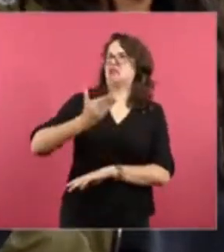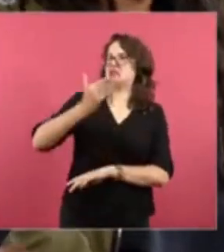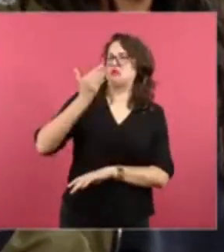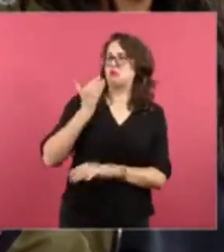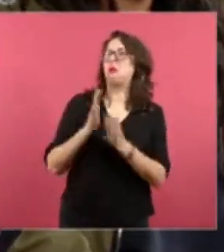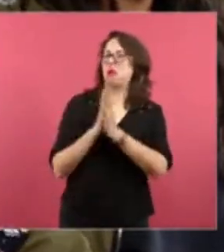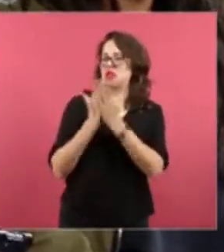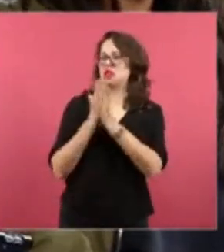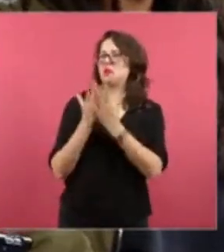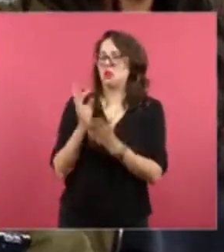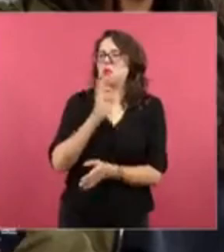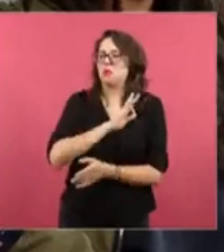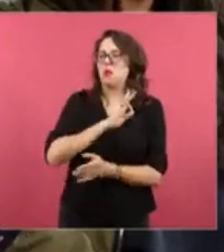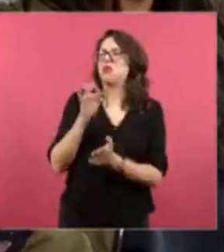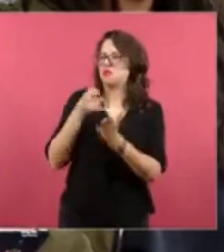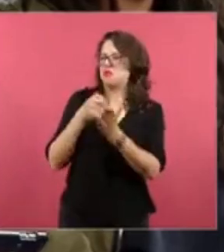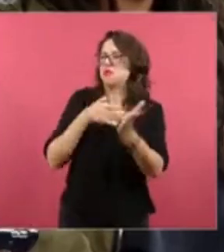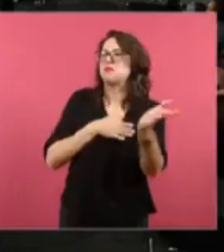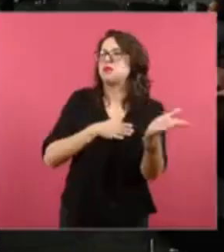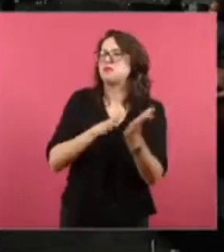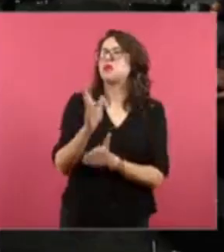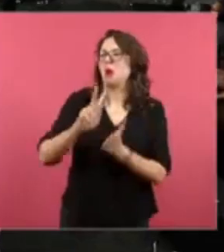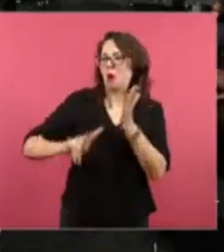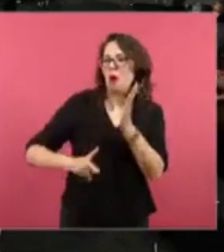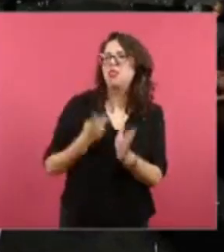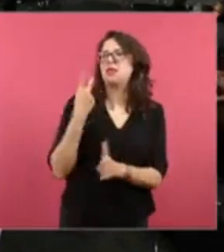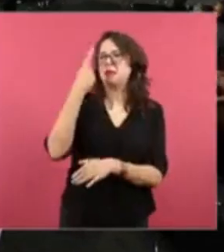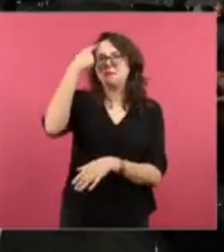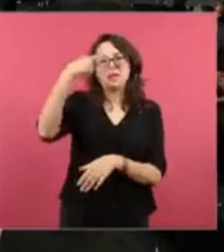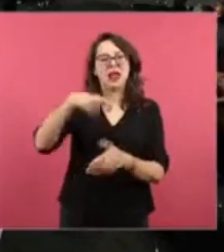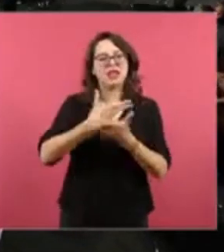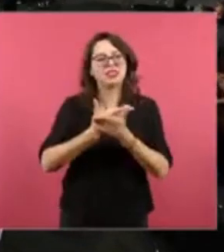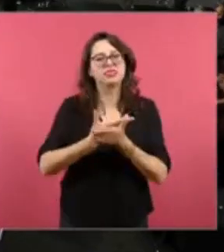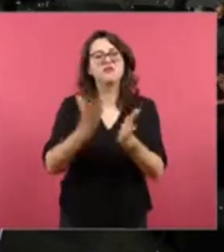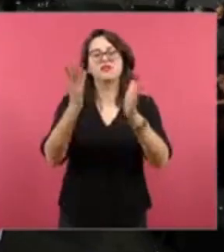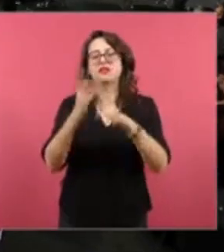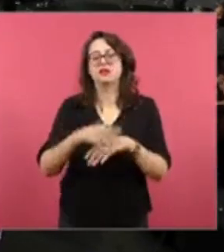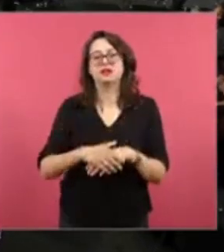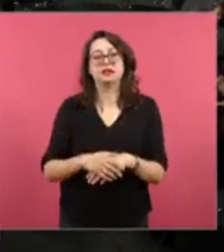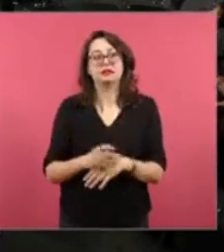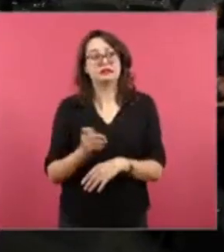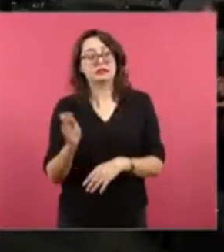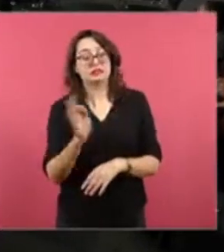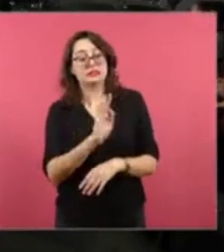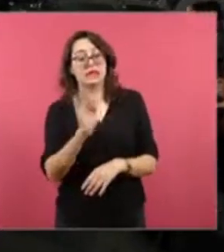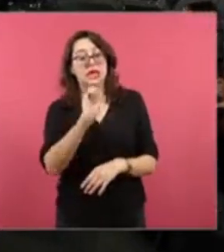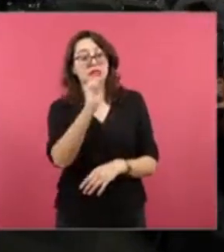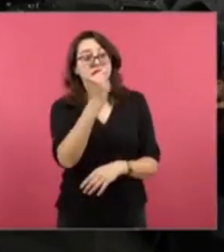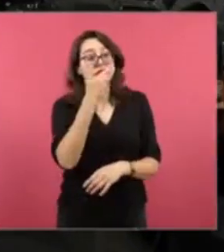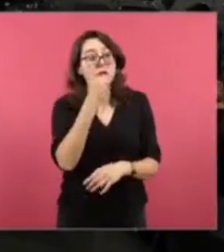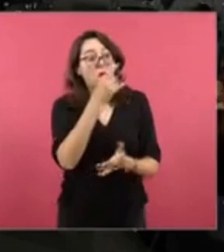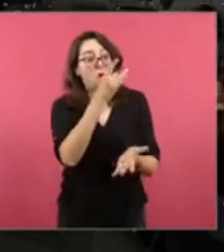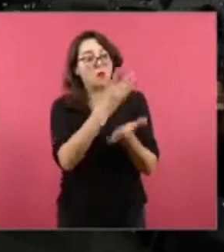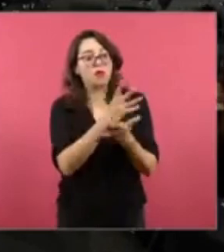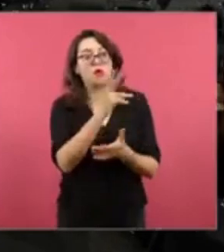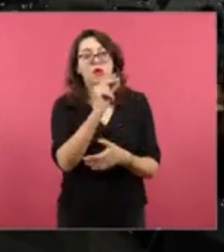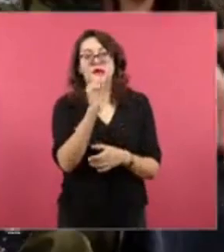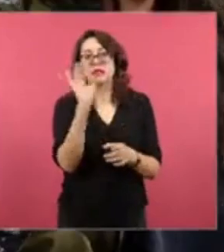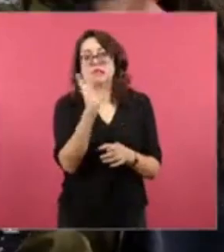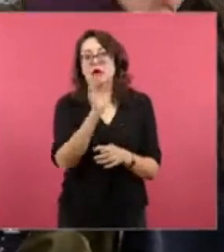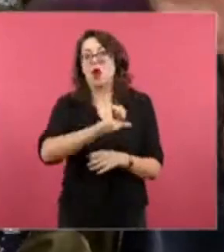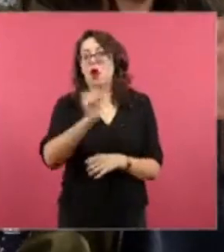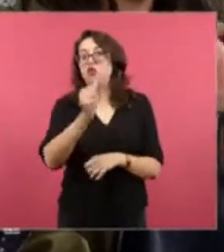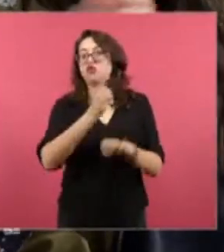reiterarle, probablemente esta no va a ser una opción que solo utilice Chihuahua. volver a ese tema de qué tanto